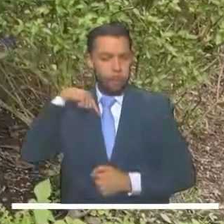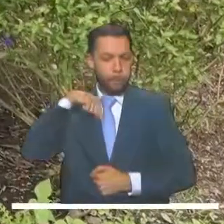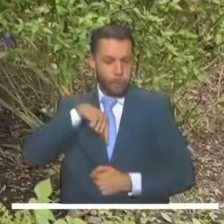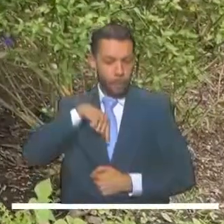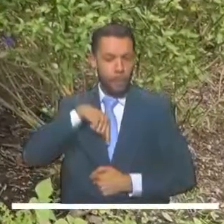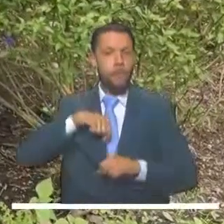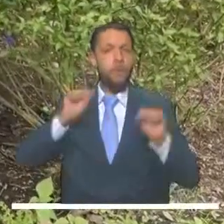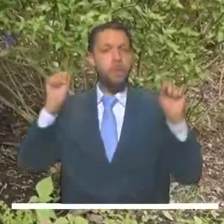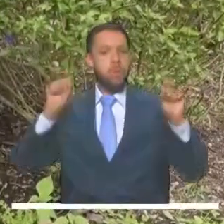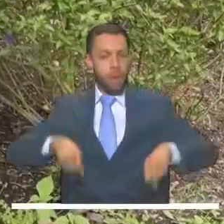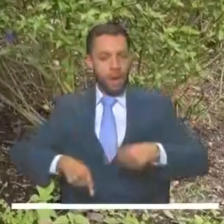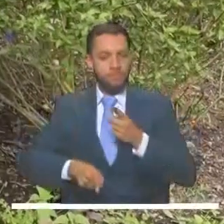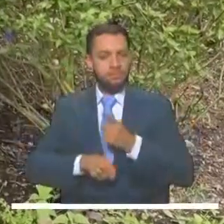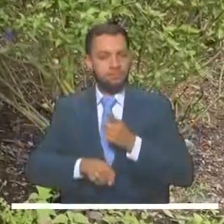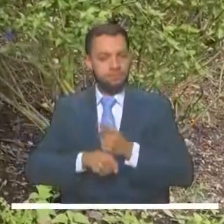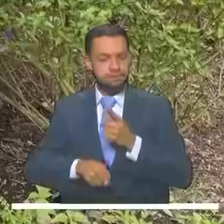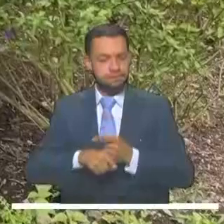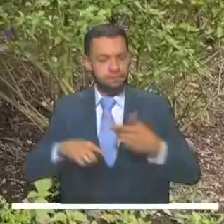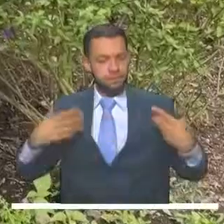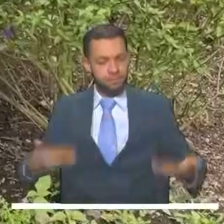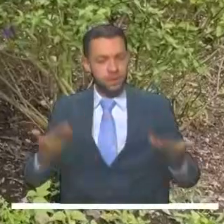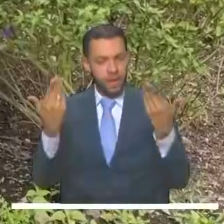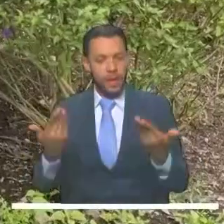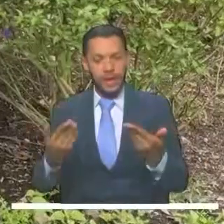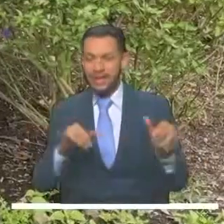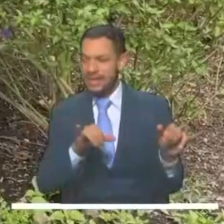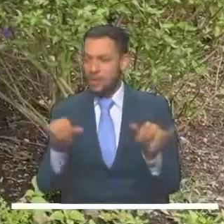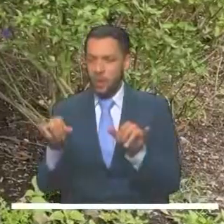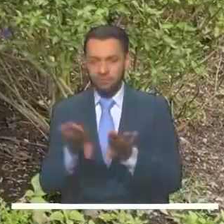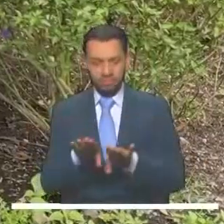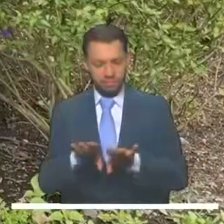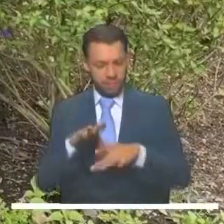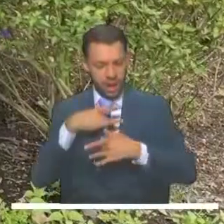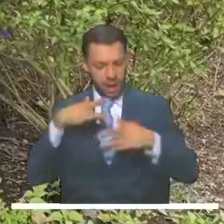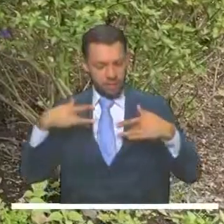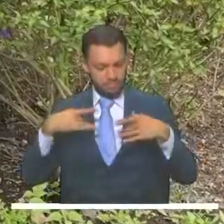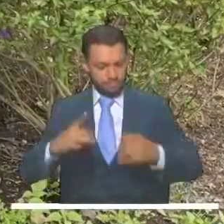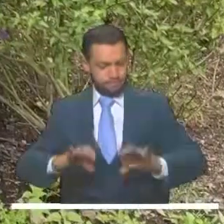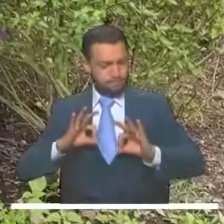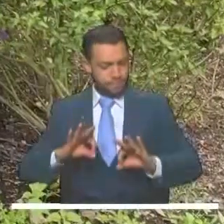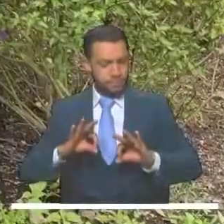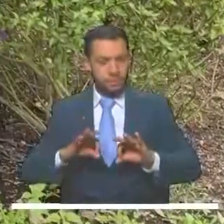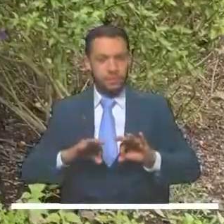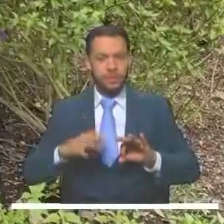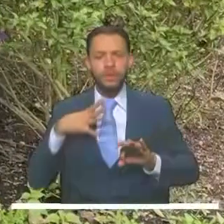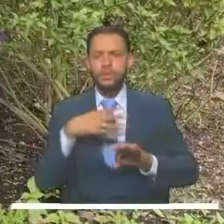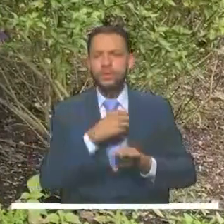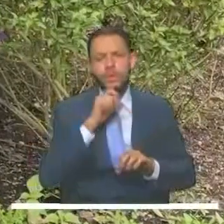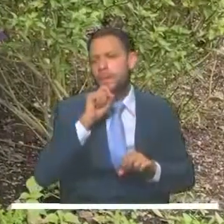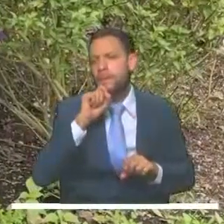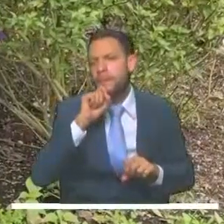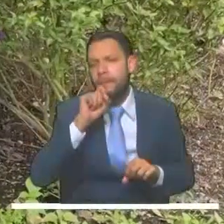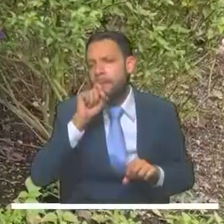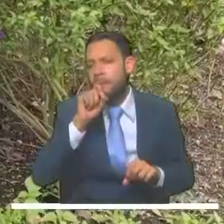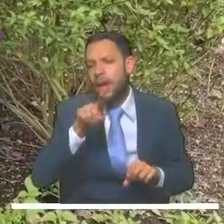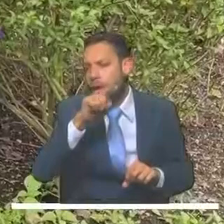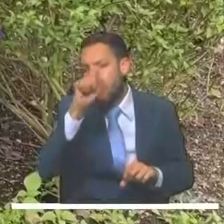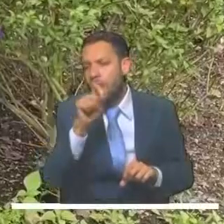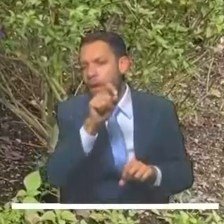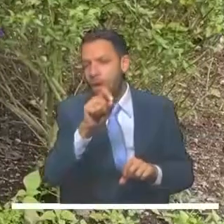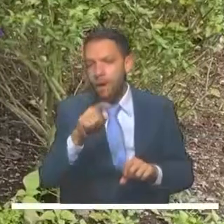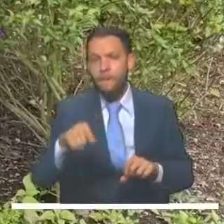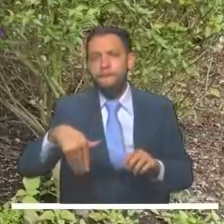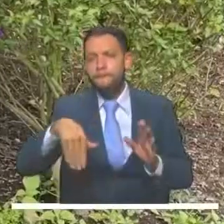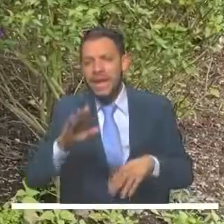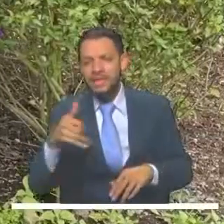llegar a las edades que tenemos no ahora y yo pero uno se pregunta por qué cada vez personas más